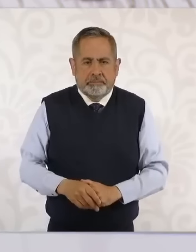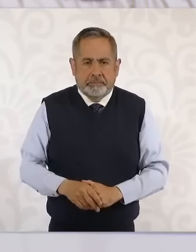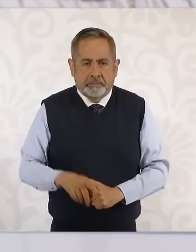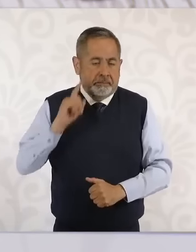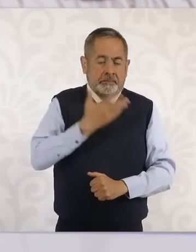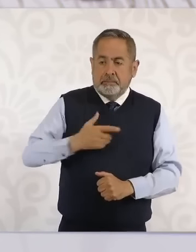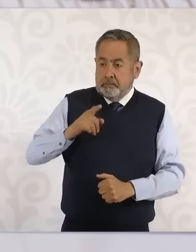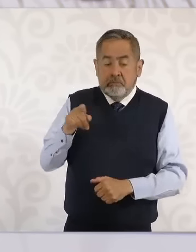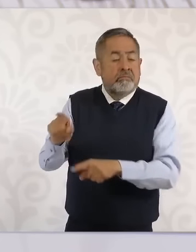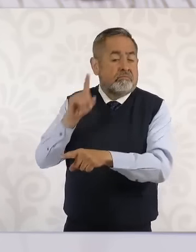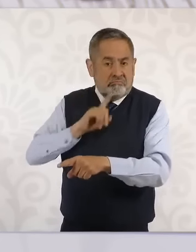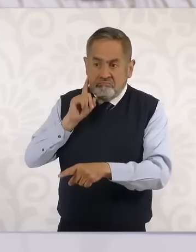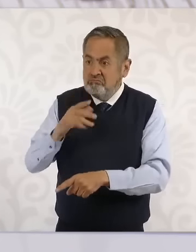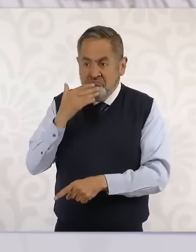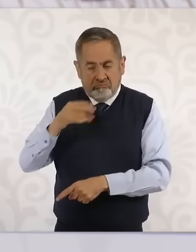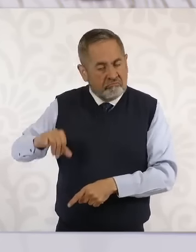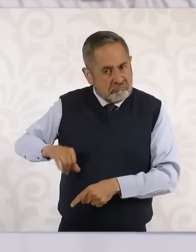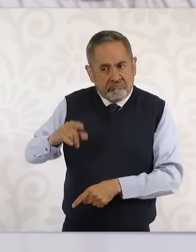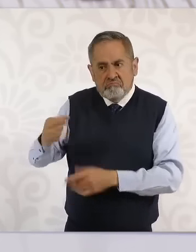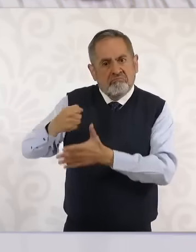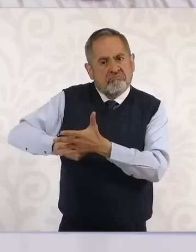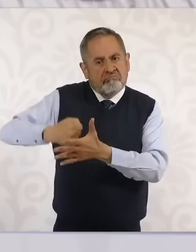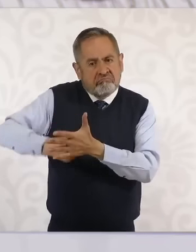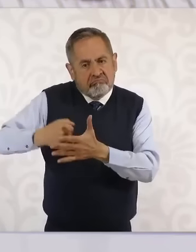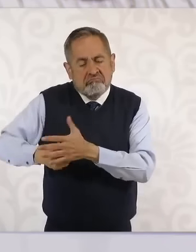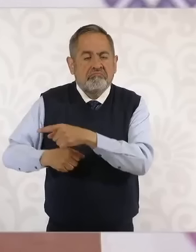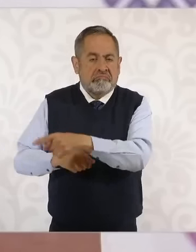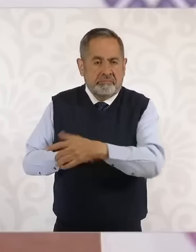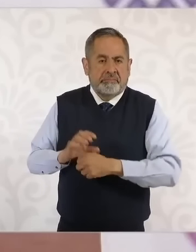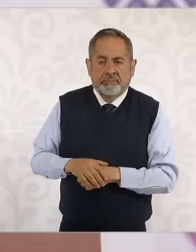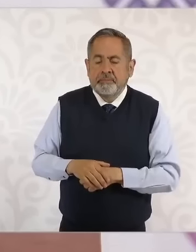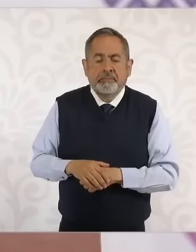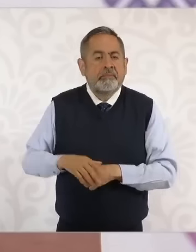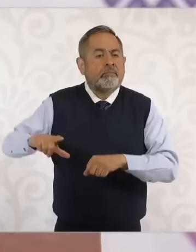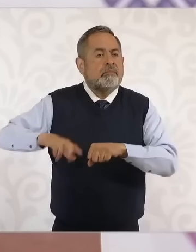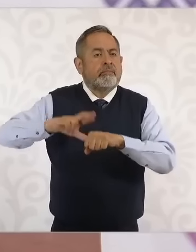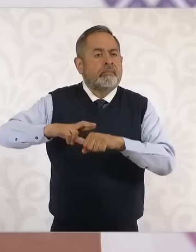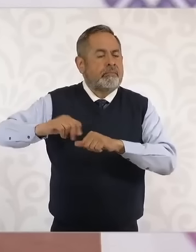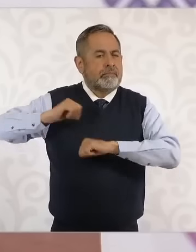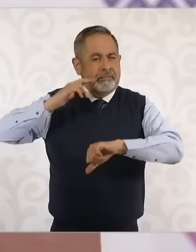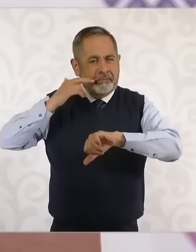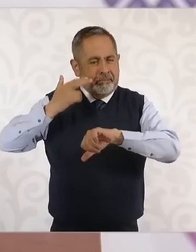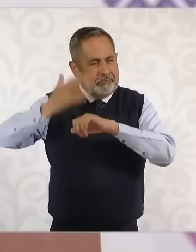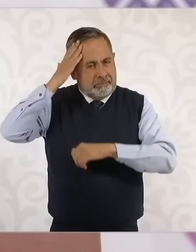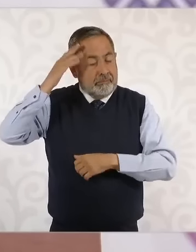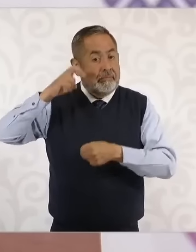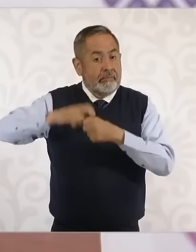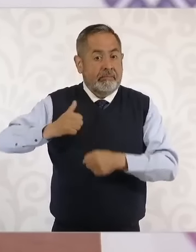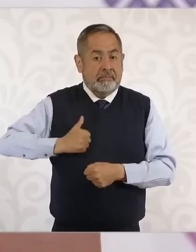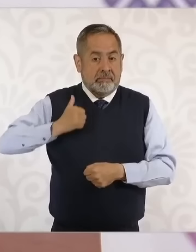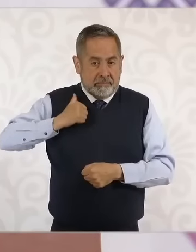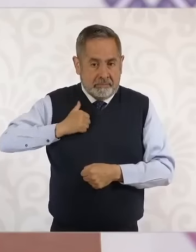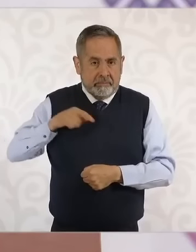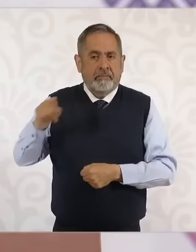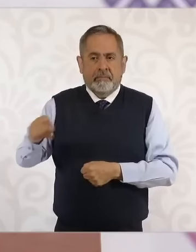una activista. La gobernadora general de Canadá es la representante del Estado